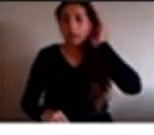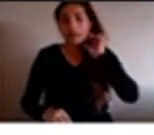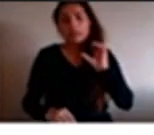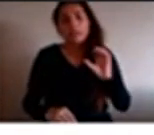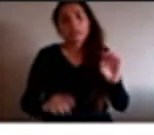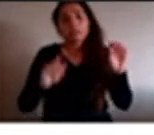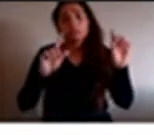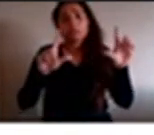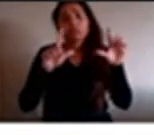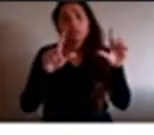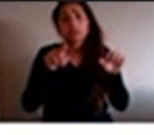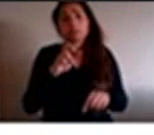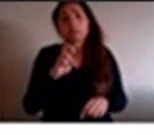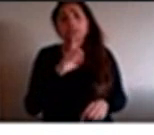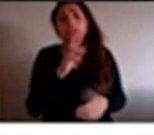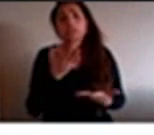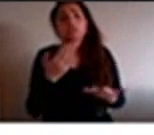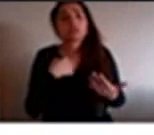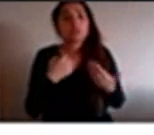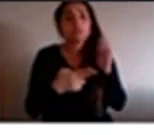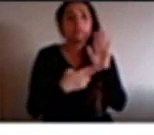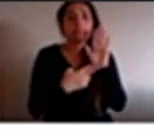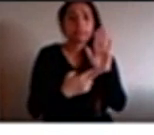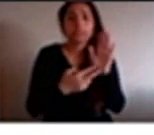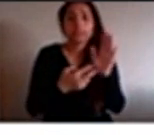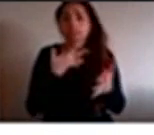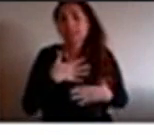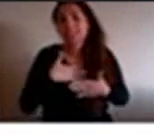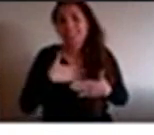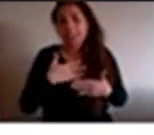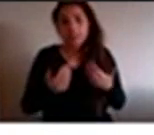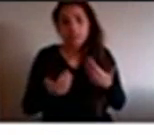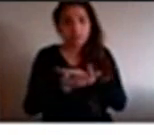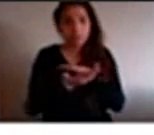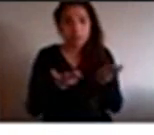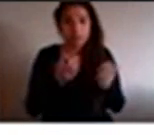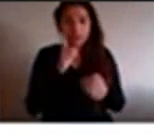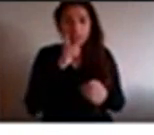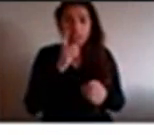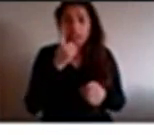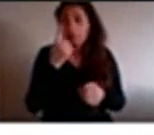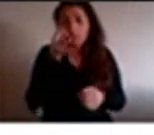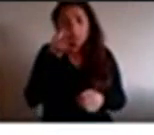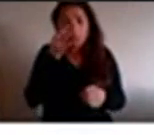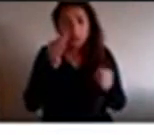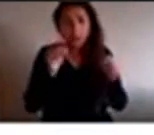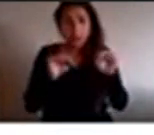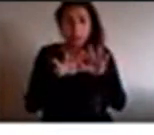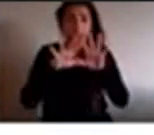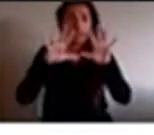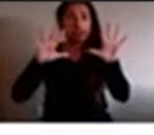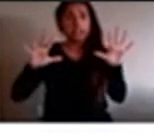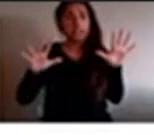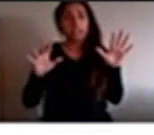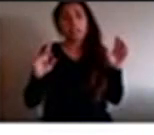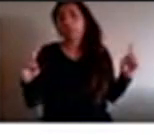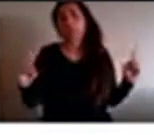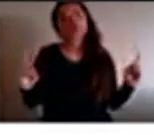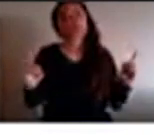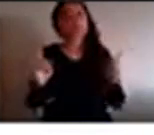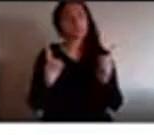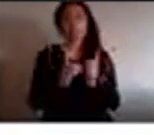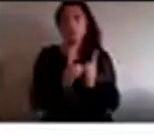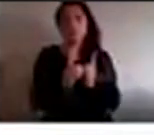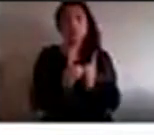o en este PPT, en el fondo lo que quiero es que tengan una mirada genérica, muy sucinta, y también que